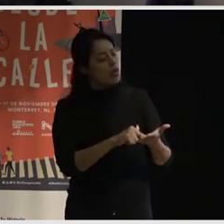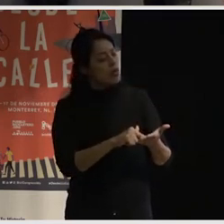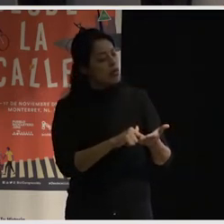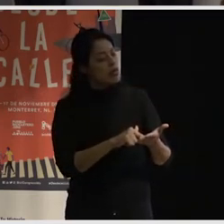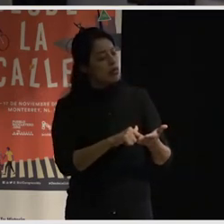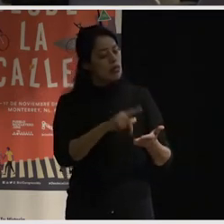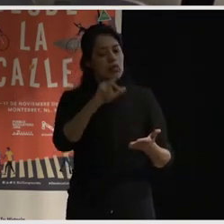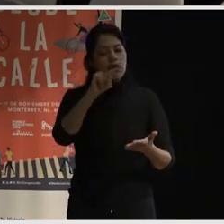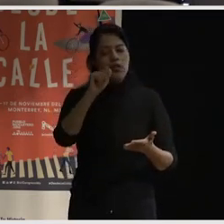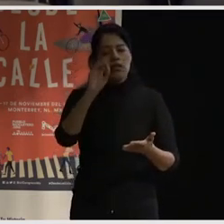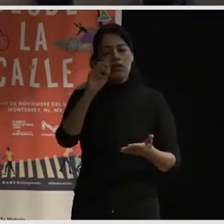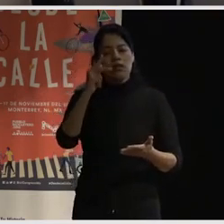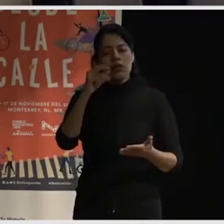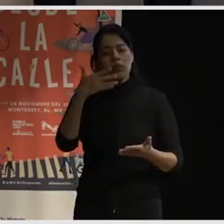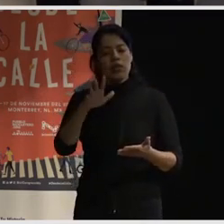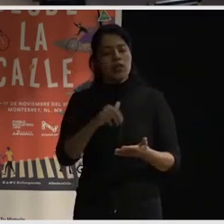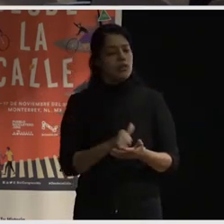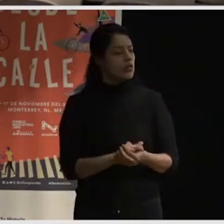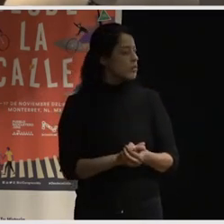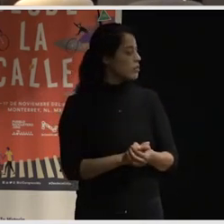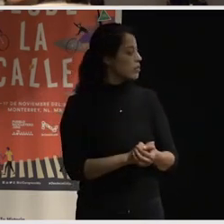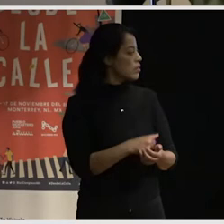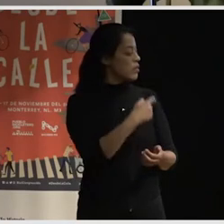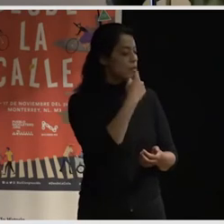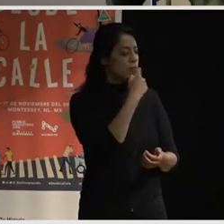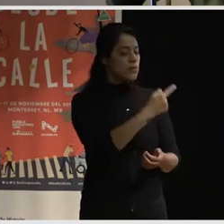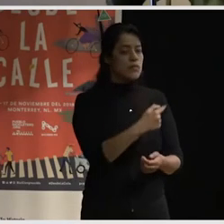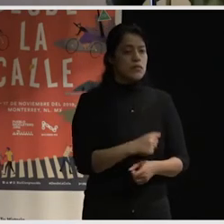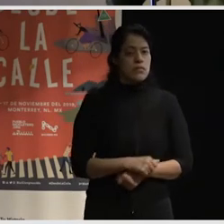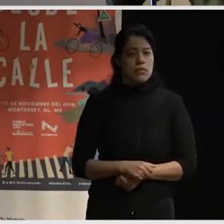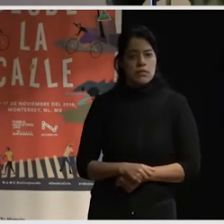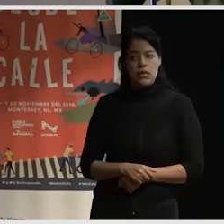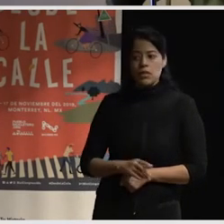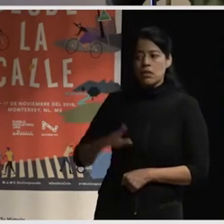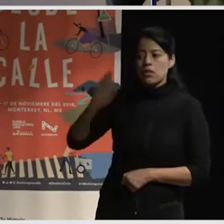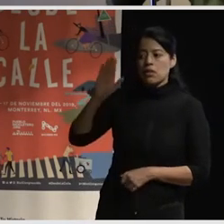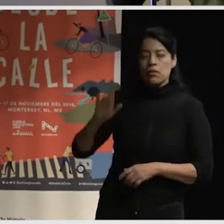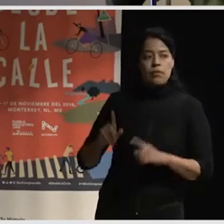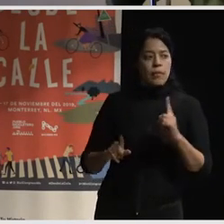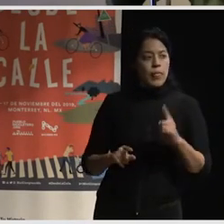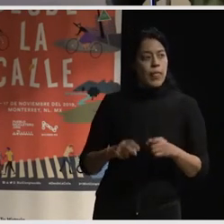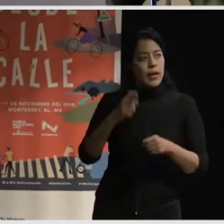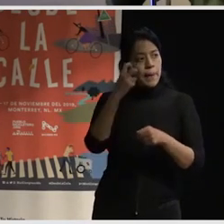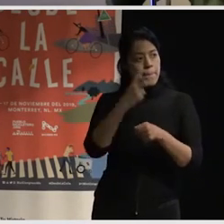top 10 top 10 dijeron porque alguien da más a menos